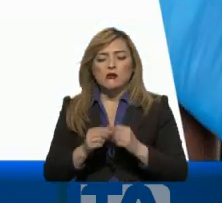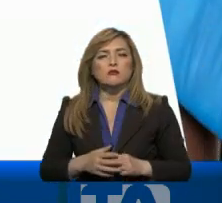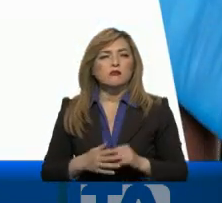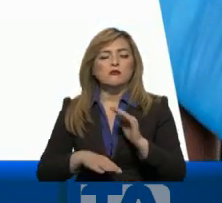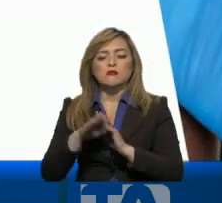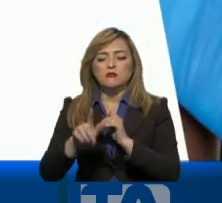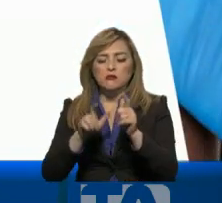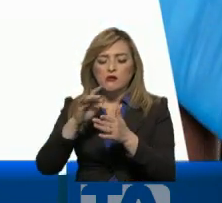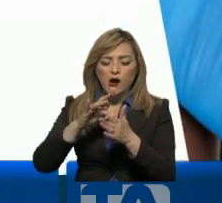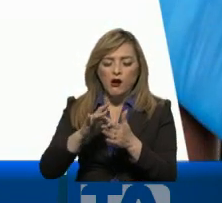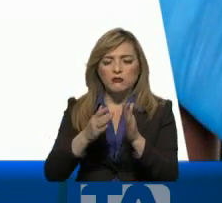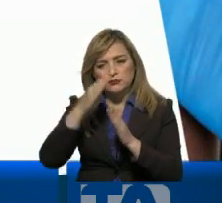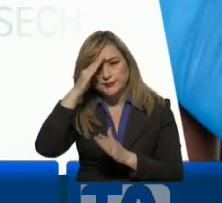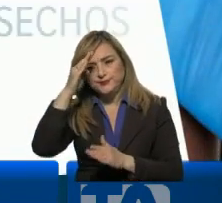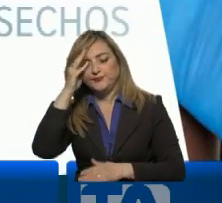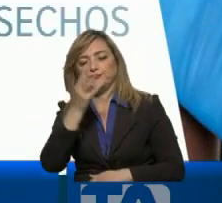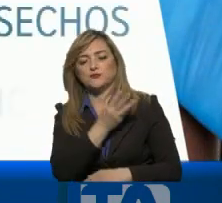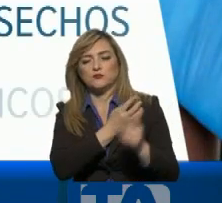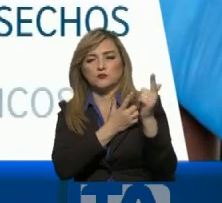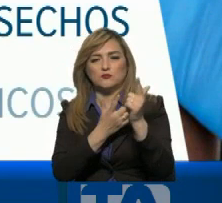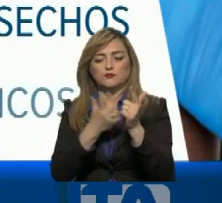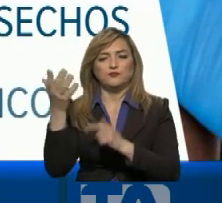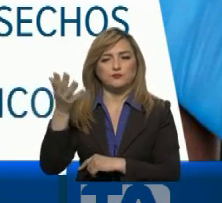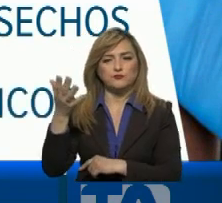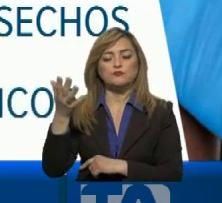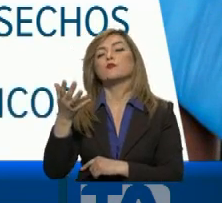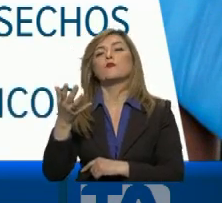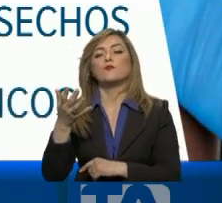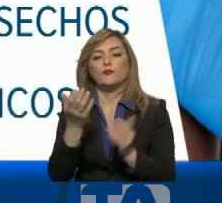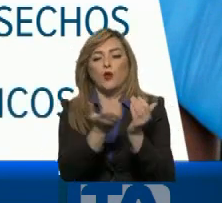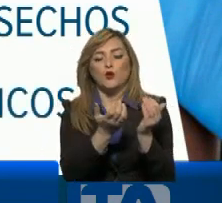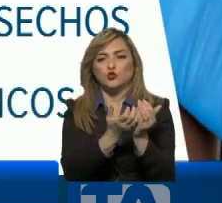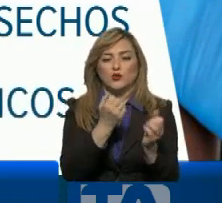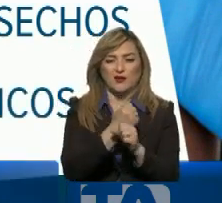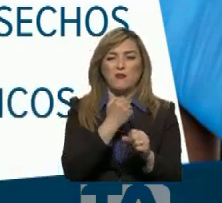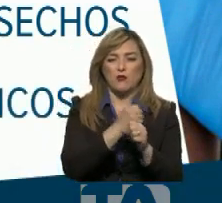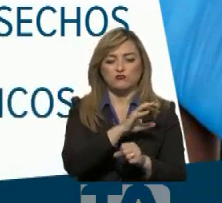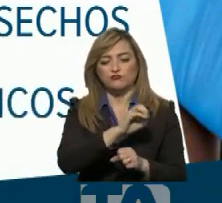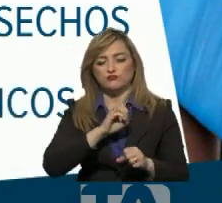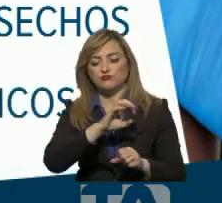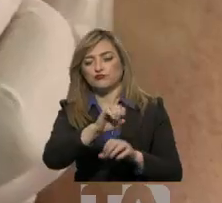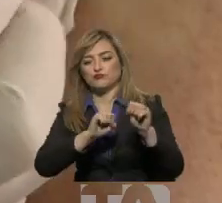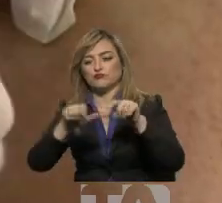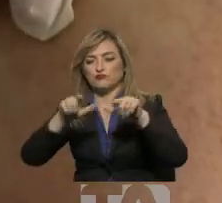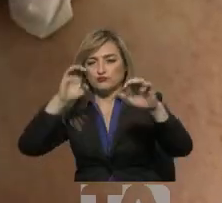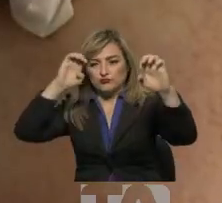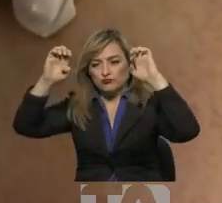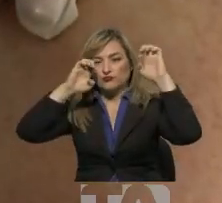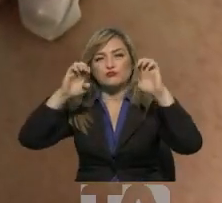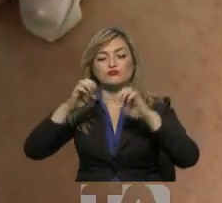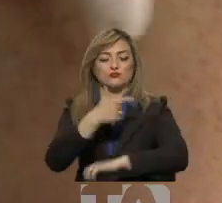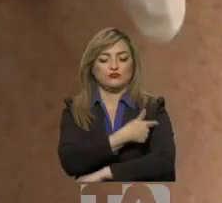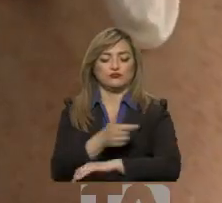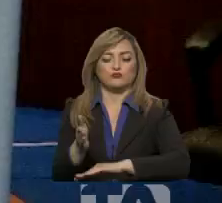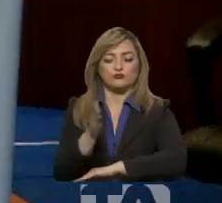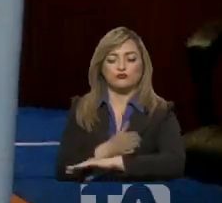la población vulnerable: policías, militares, también docentes, personal de recolección de desechos y de los sectores estratégicos. Las vacunas, como en